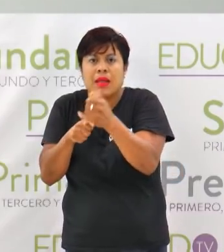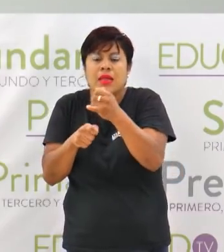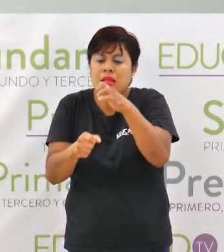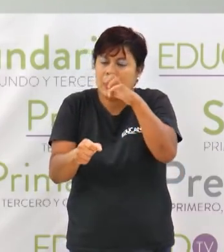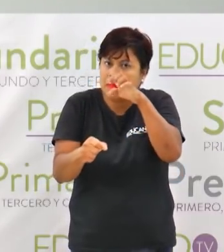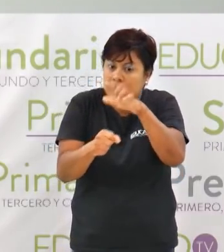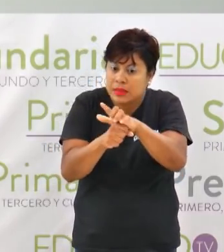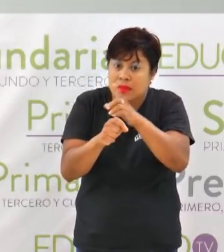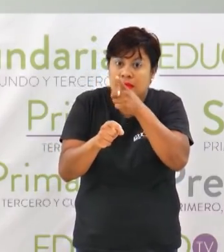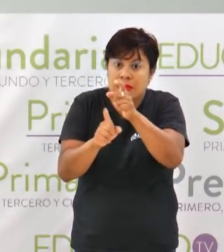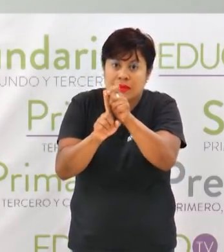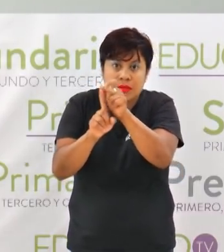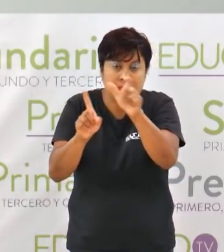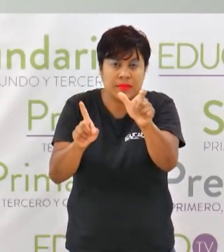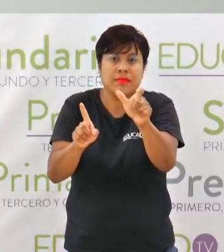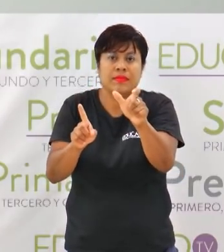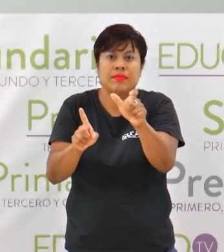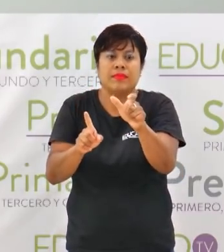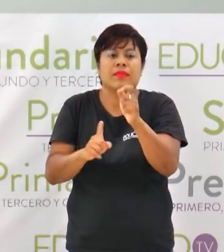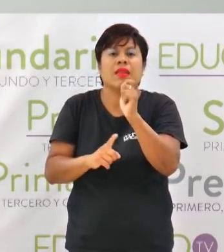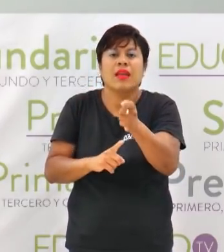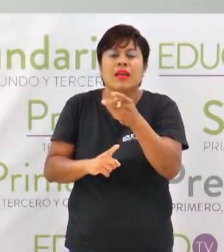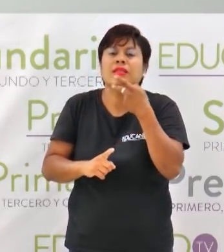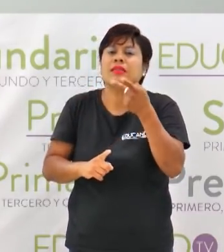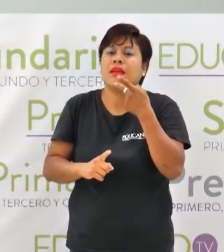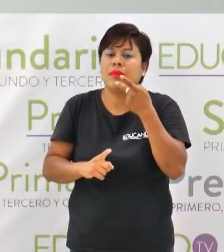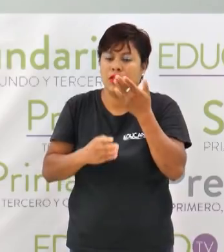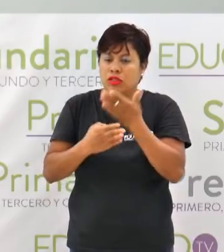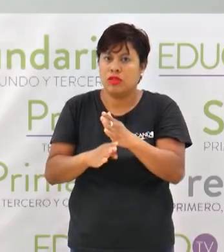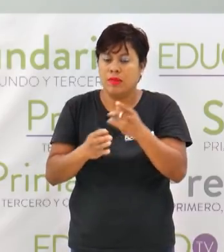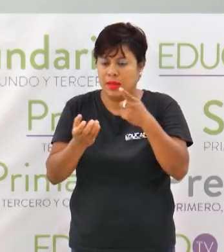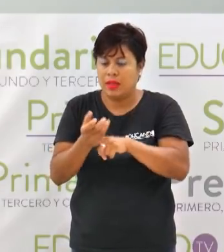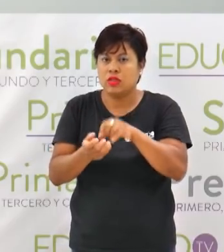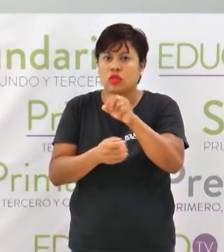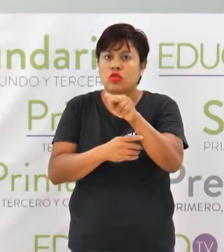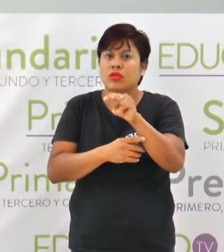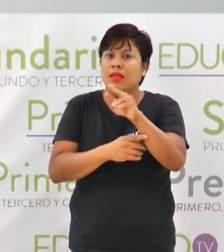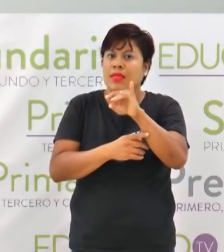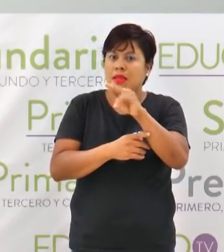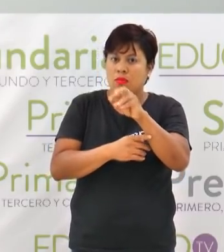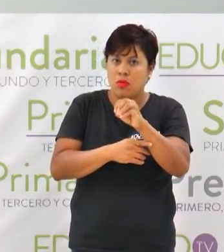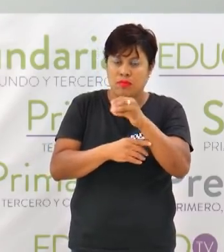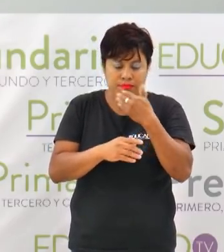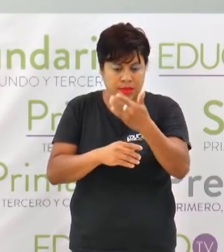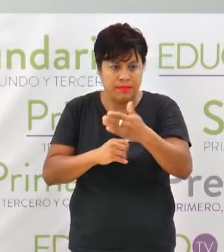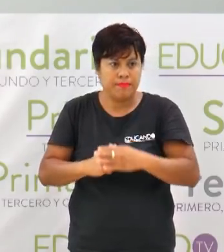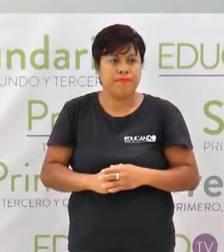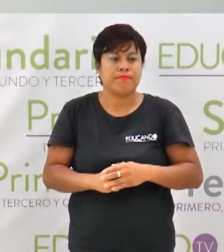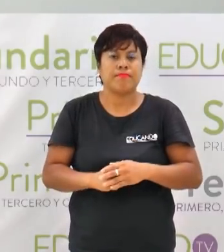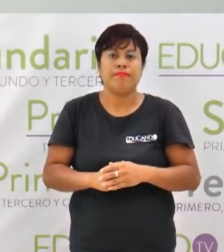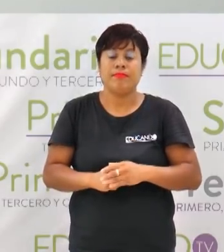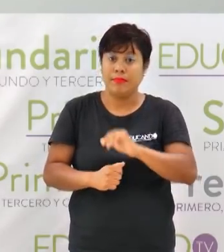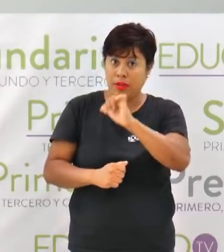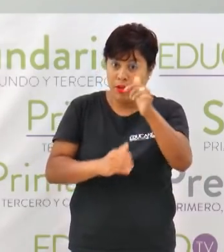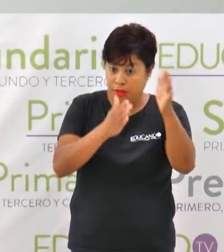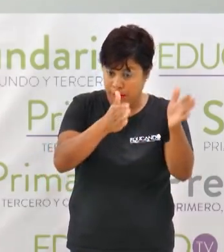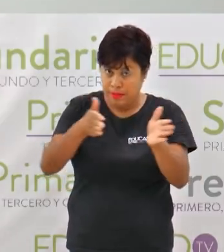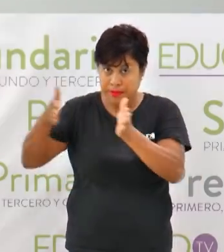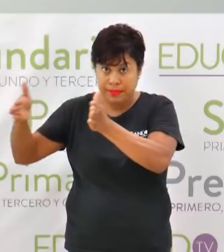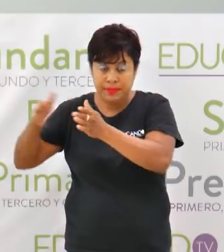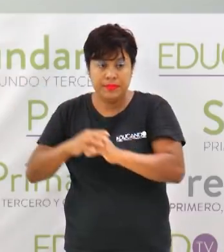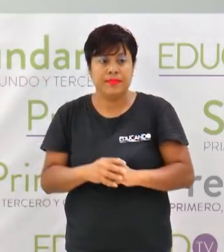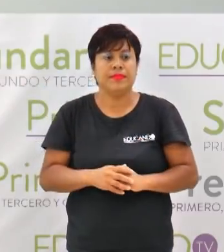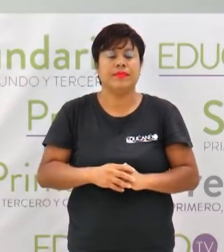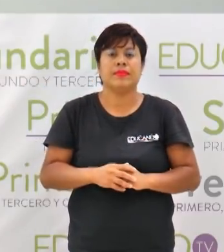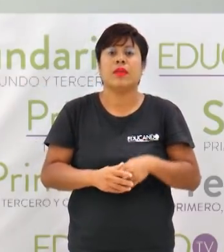y especifican la parte de lo que se está hablando dentro del sustantivo o sujeto. Muy bien, vámonos con la